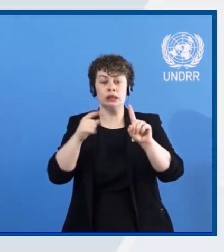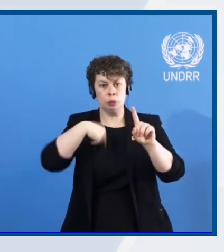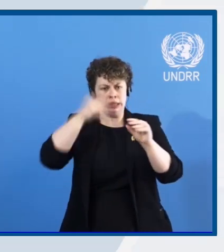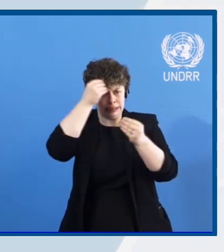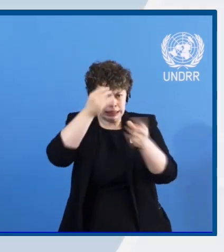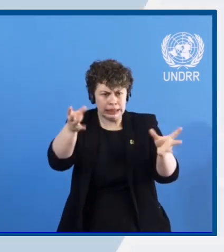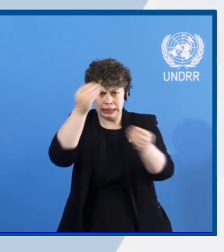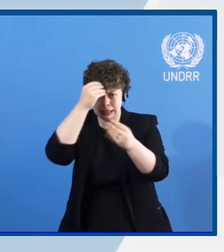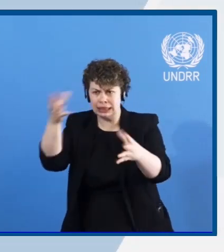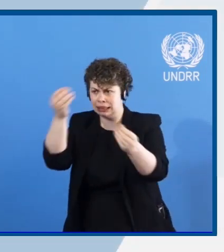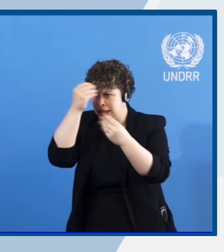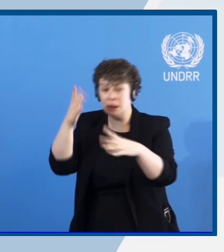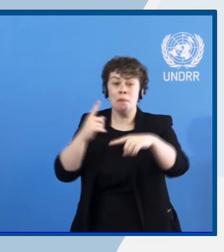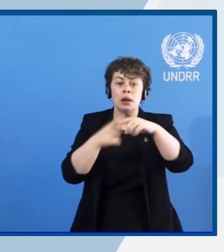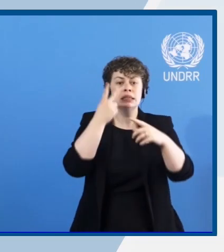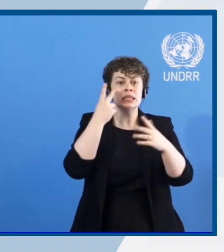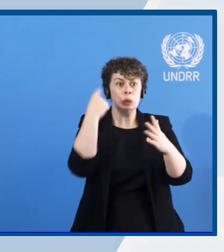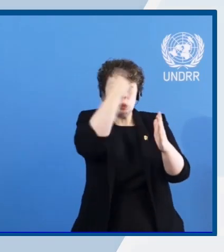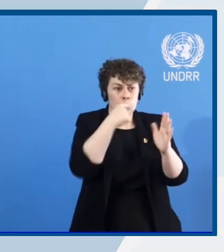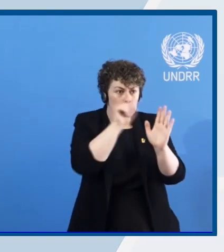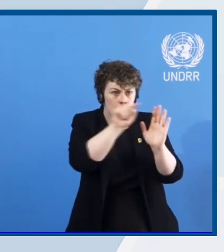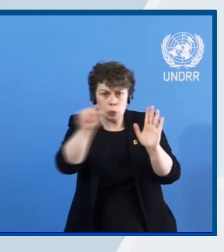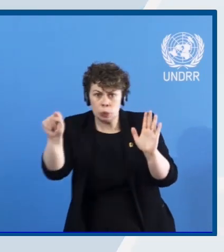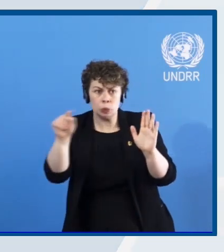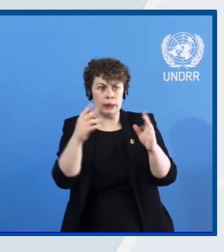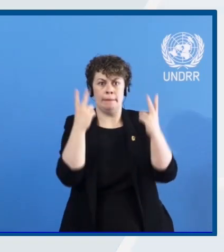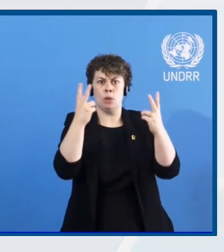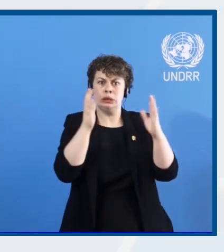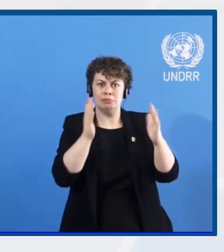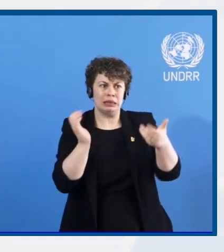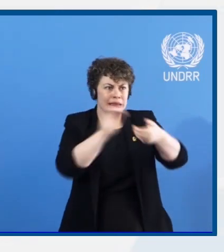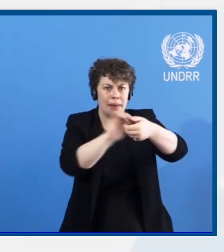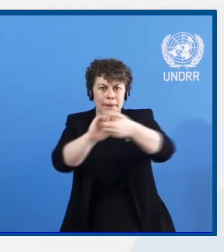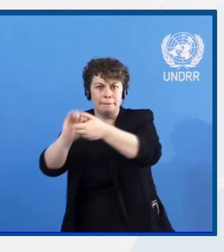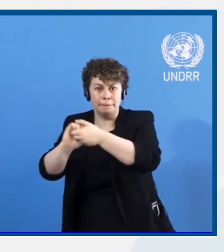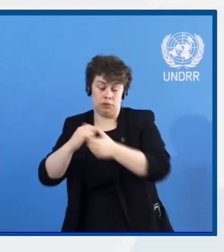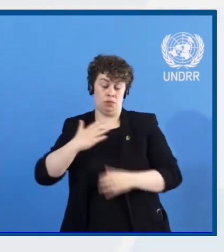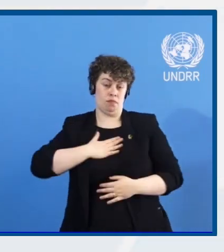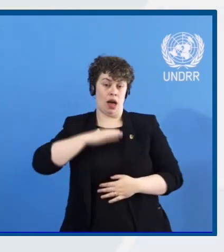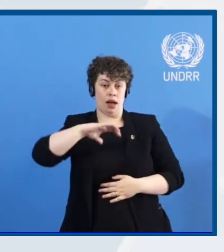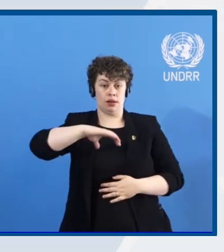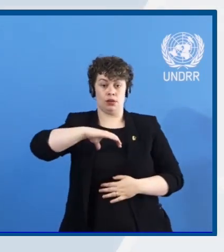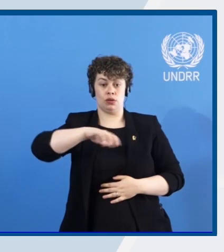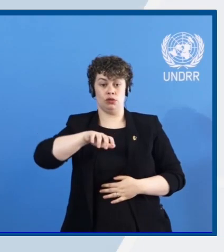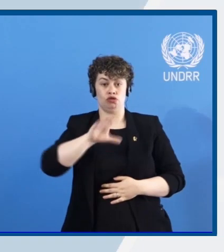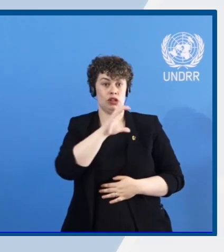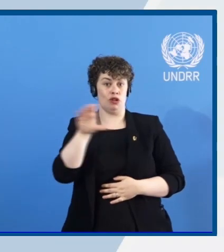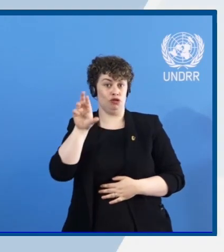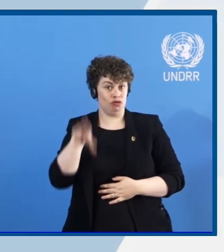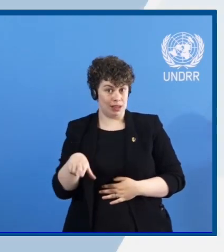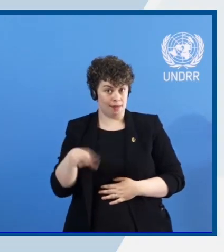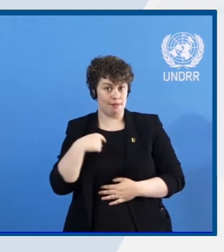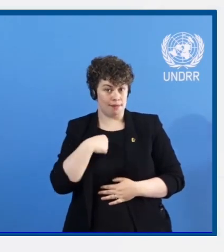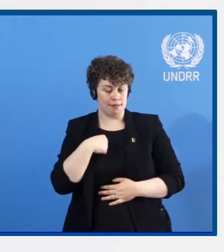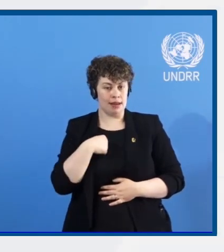económica. Entonces, en el contexto de nuestros países, creo que porque me inscribo como representante de un país que está en